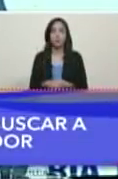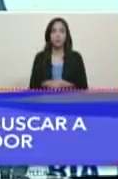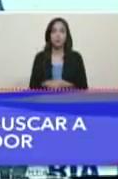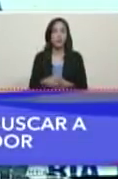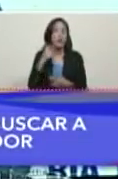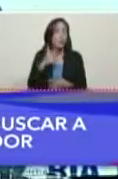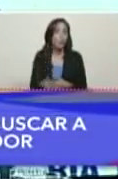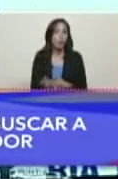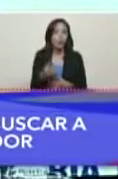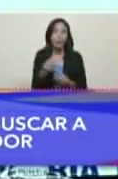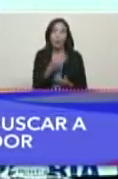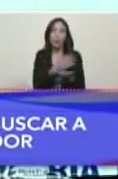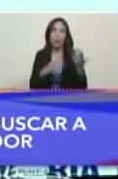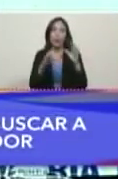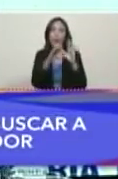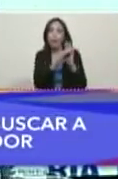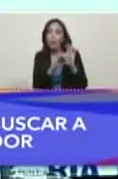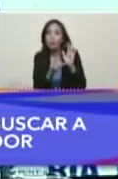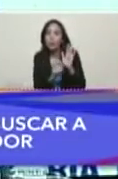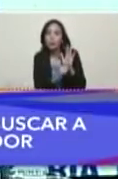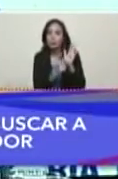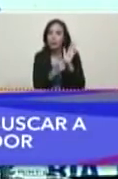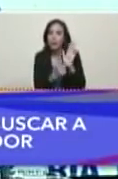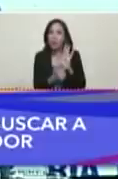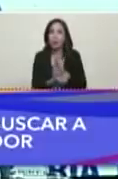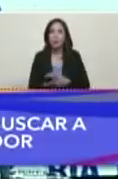garantía de constitucionalidad,